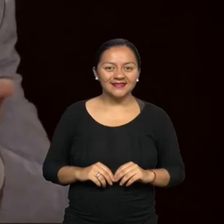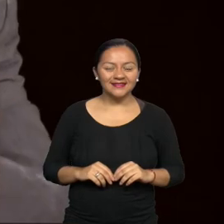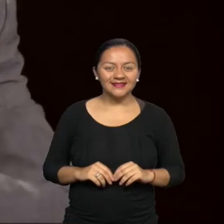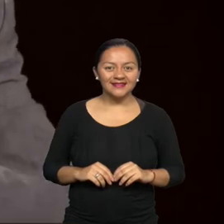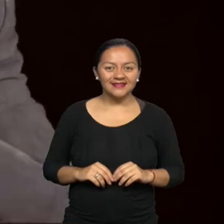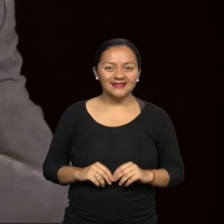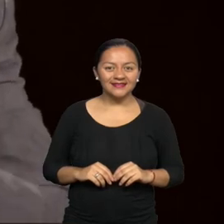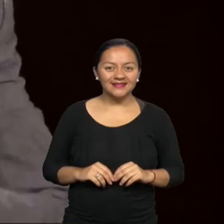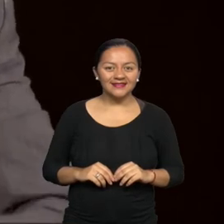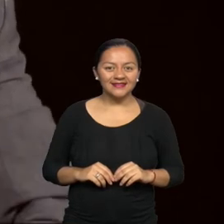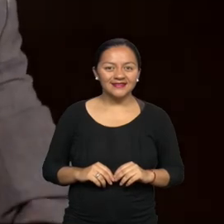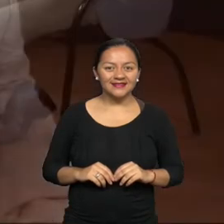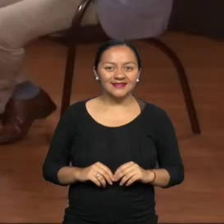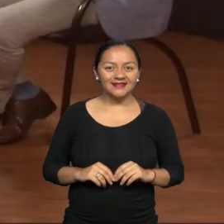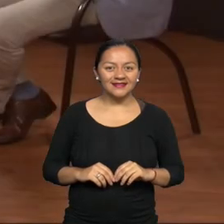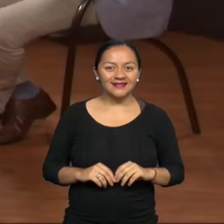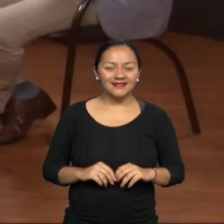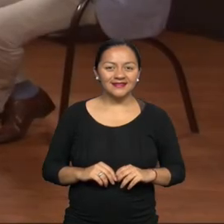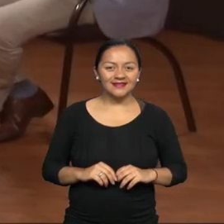Muchas gracias. Gracias.